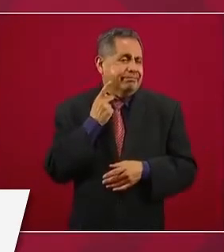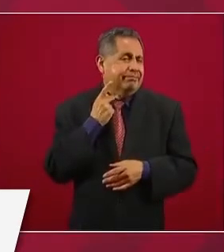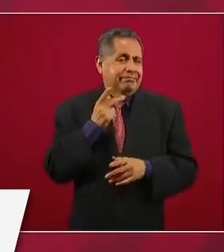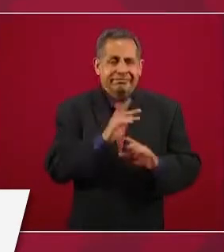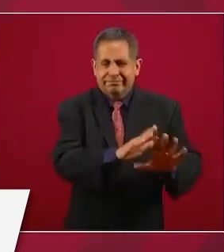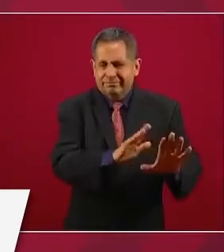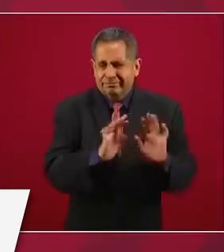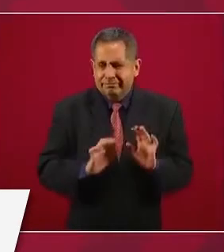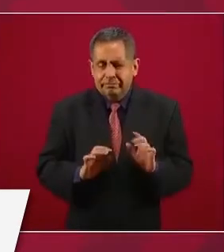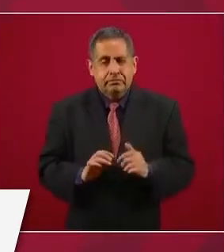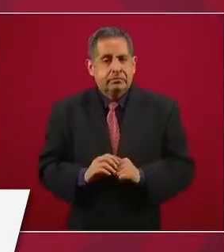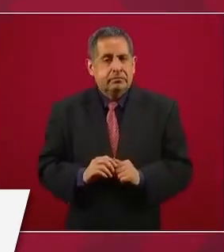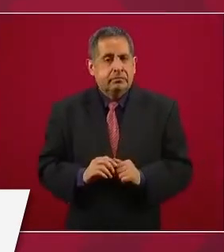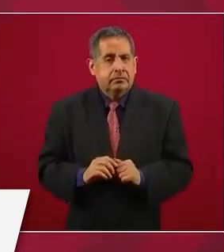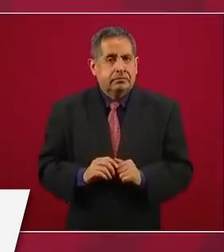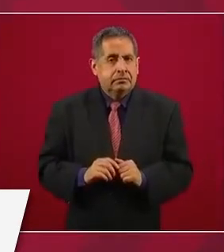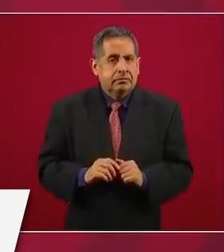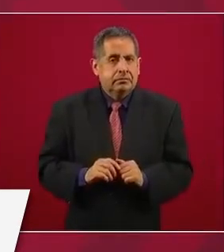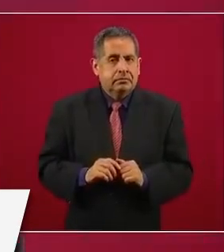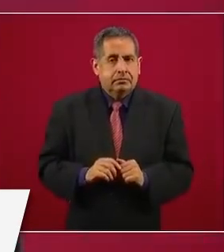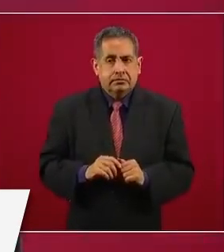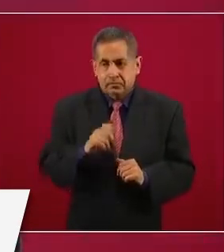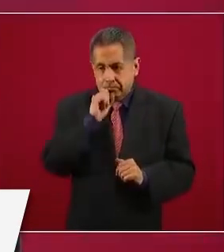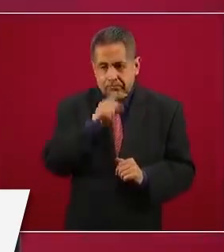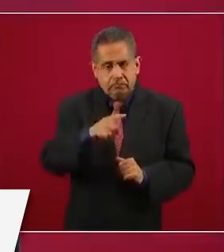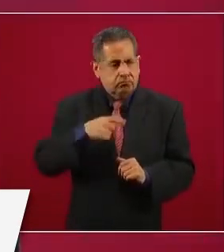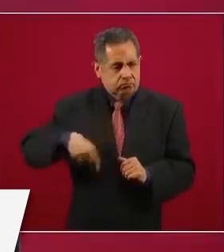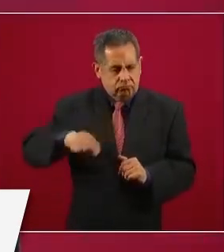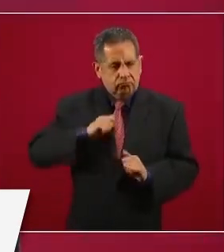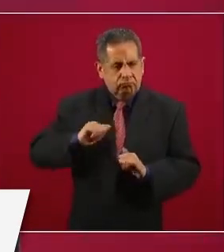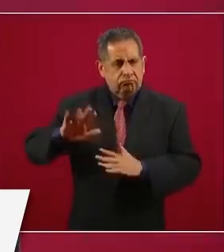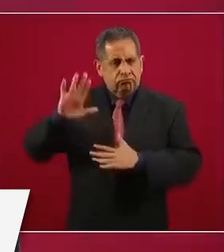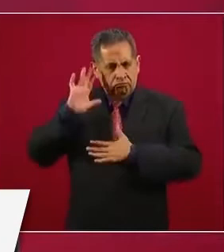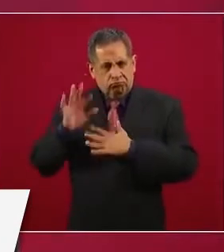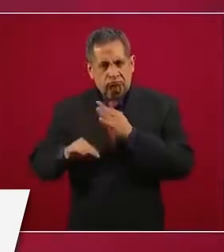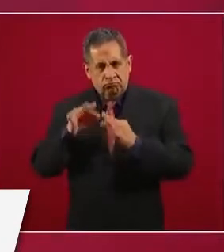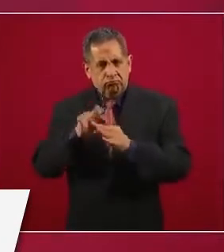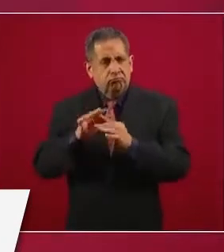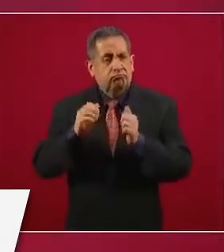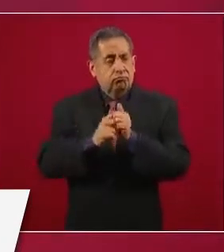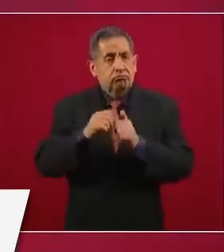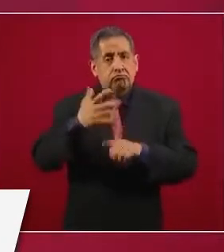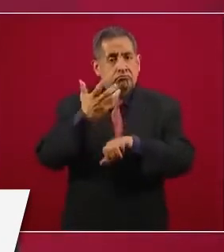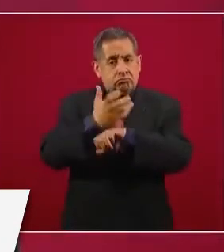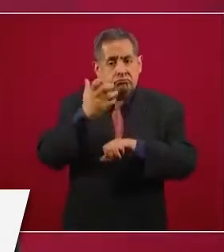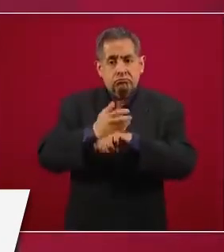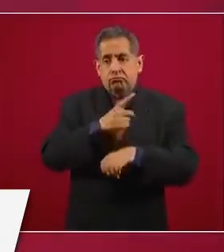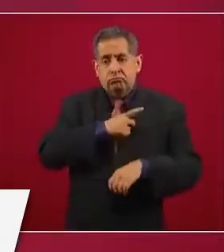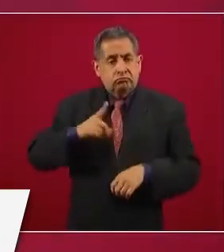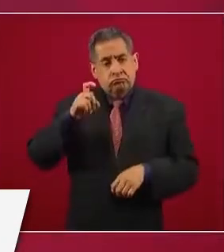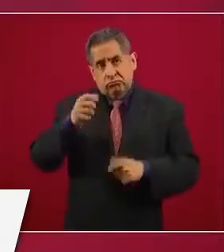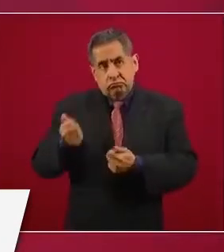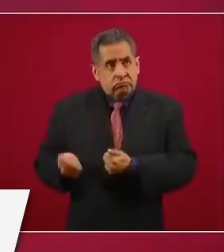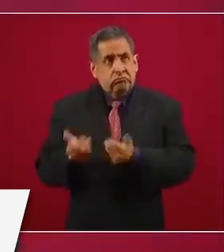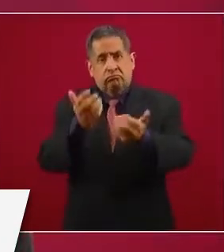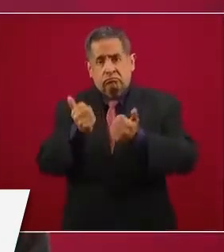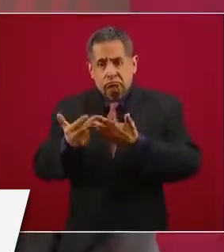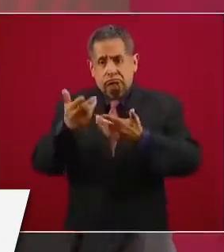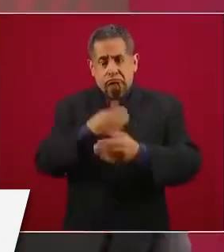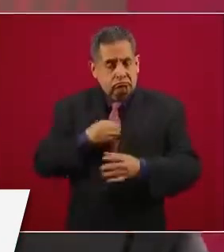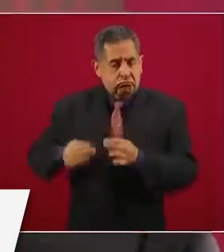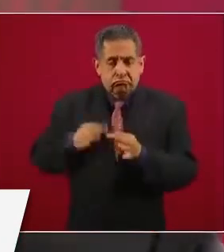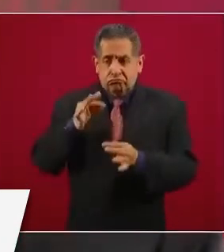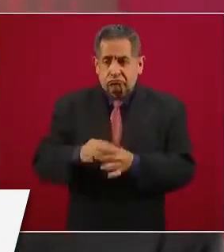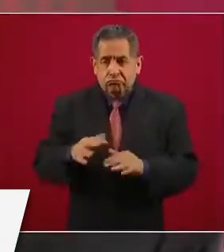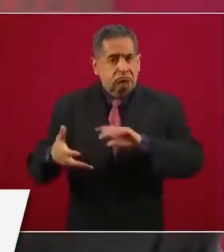y además es un compromiso que se tiene con Estados Unidos, que tenemos que cumplirlo. Es un